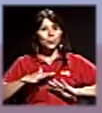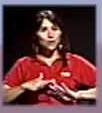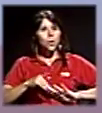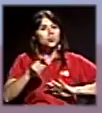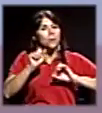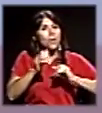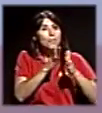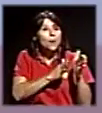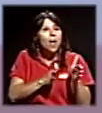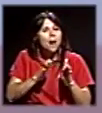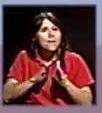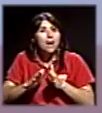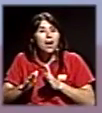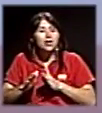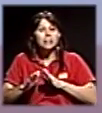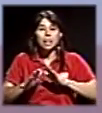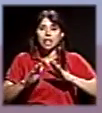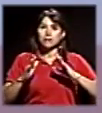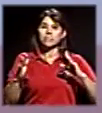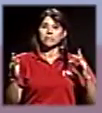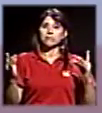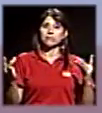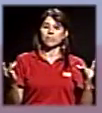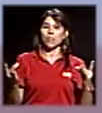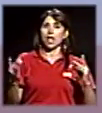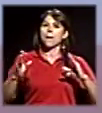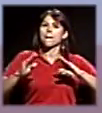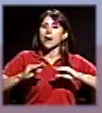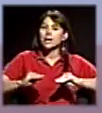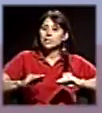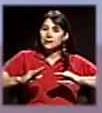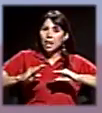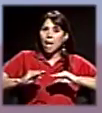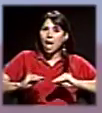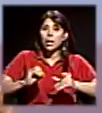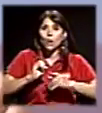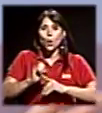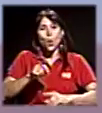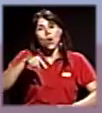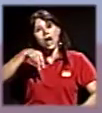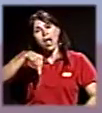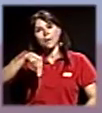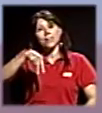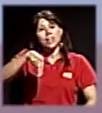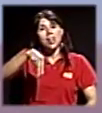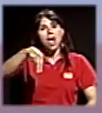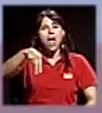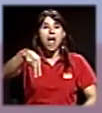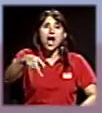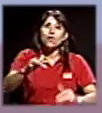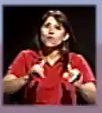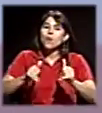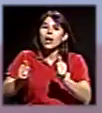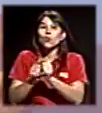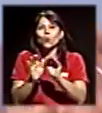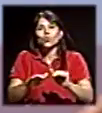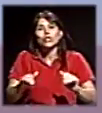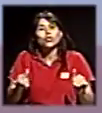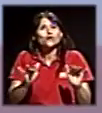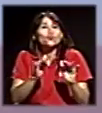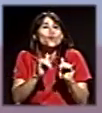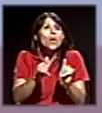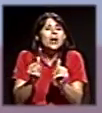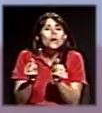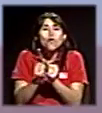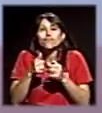una clase de yoga que te haga bien ir a caminar en la naturaleza jugar con los niños jugar con tu mascota lo